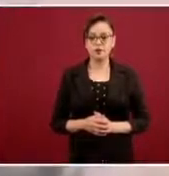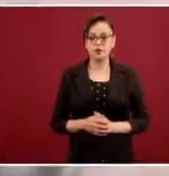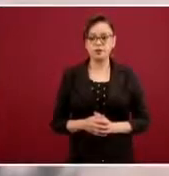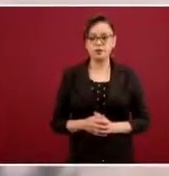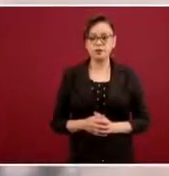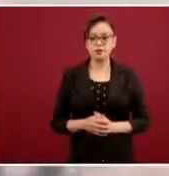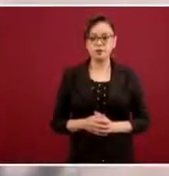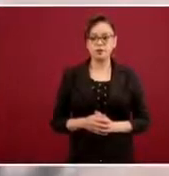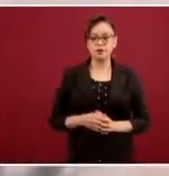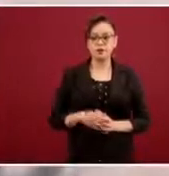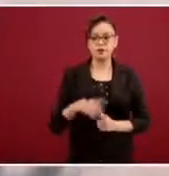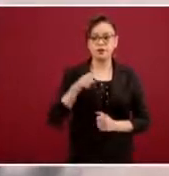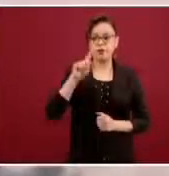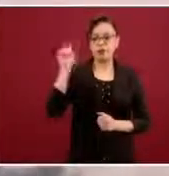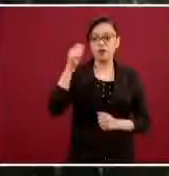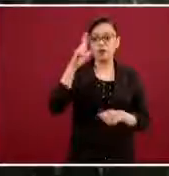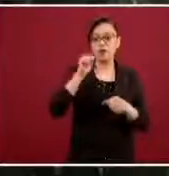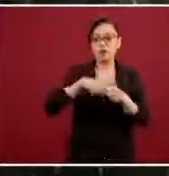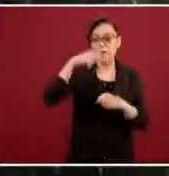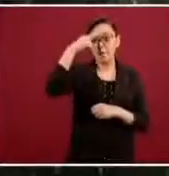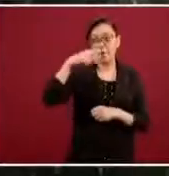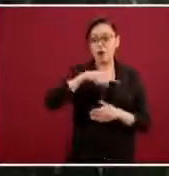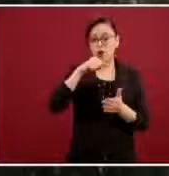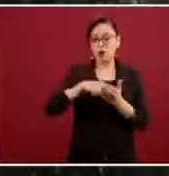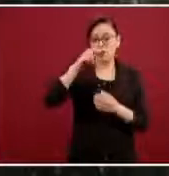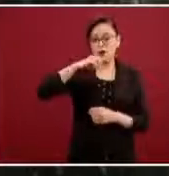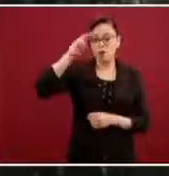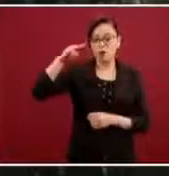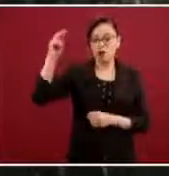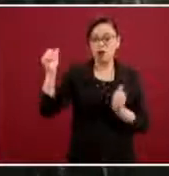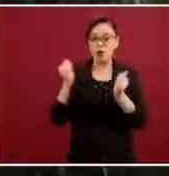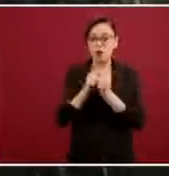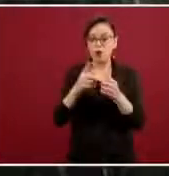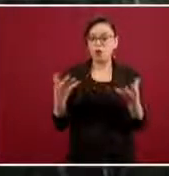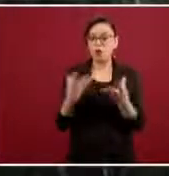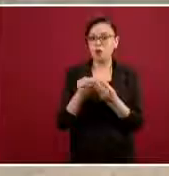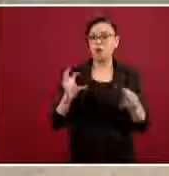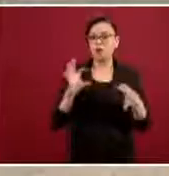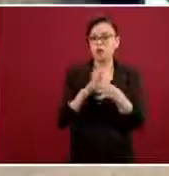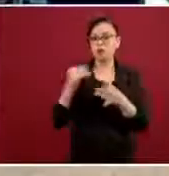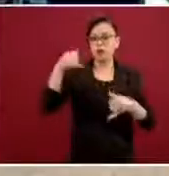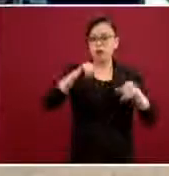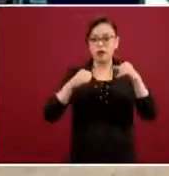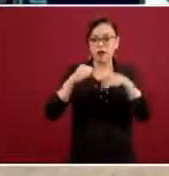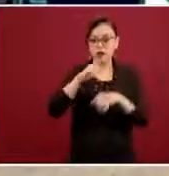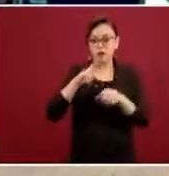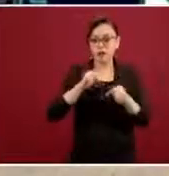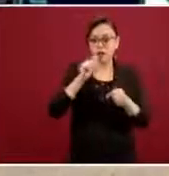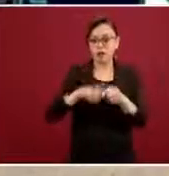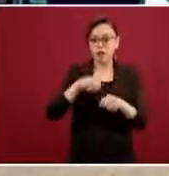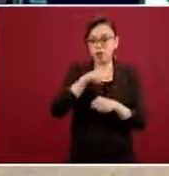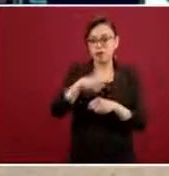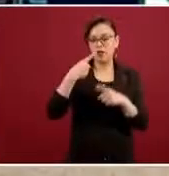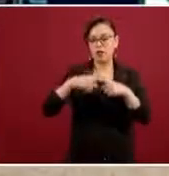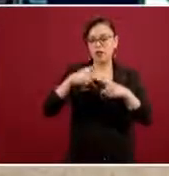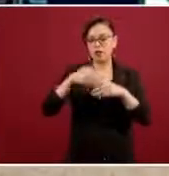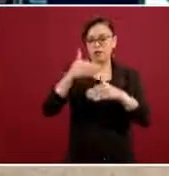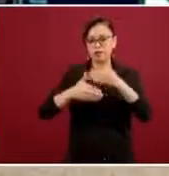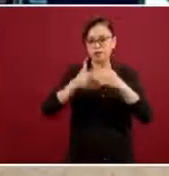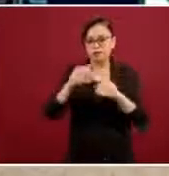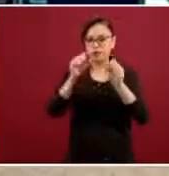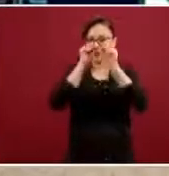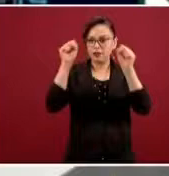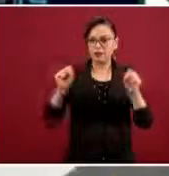El Tecnológico Nacional de México Campus Morelia, en colaboración con el Laboratorio Nacional de Sistemas Embebidos, Diseño Electrónico Avanzado y Microsistemas,